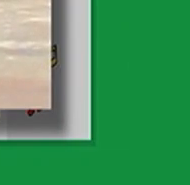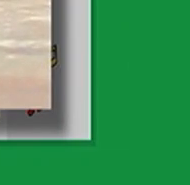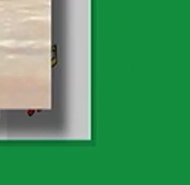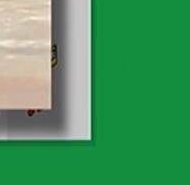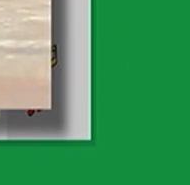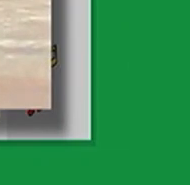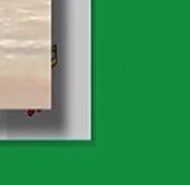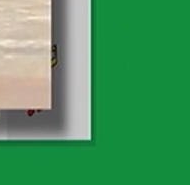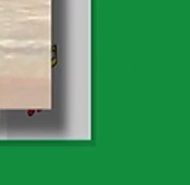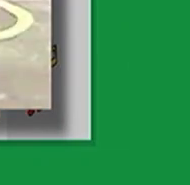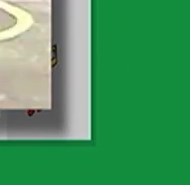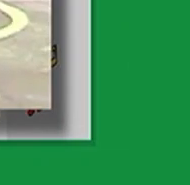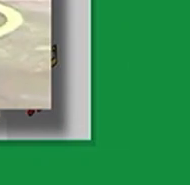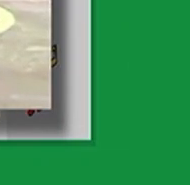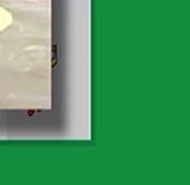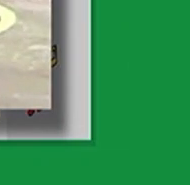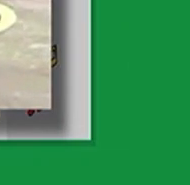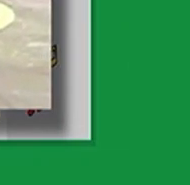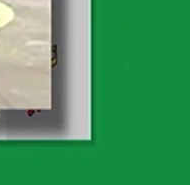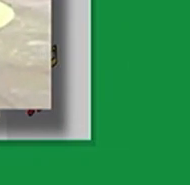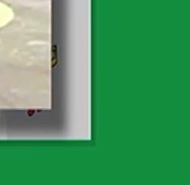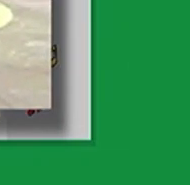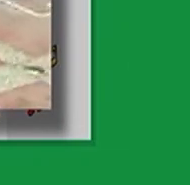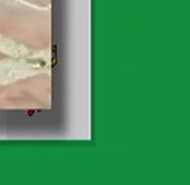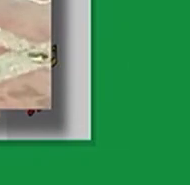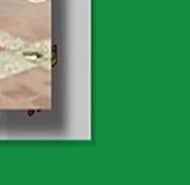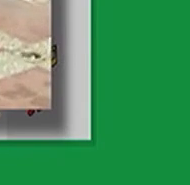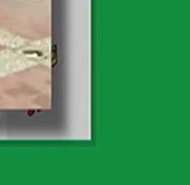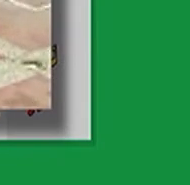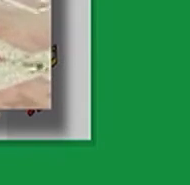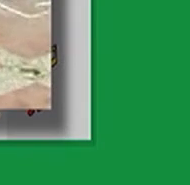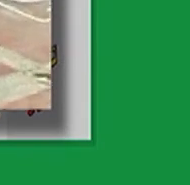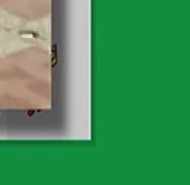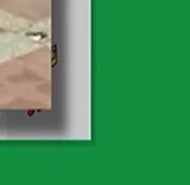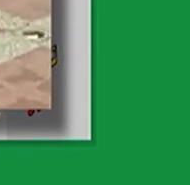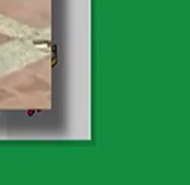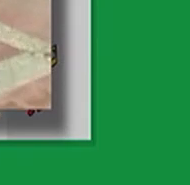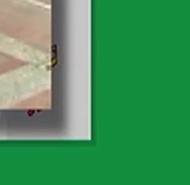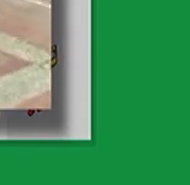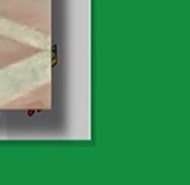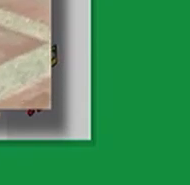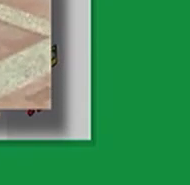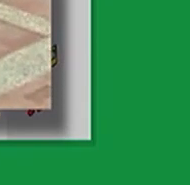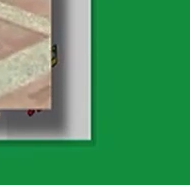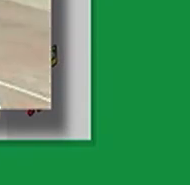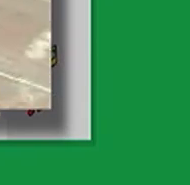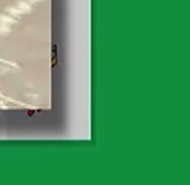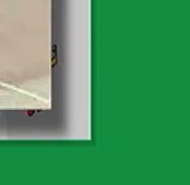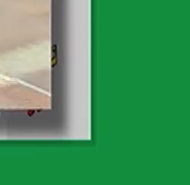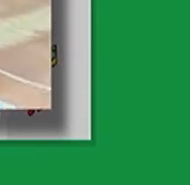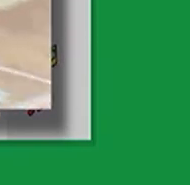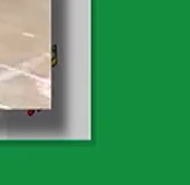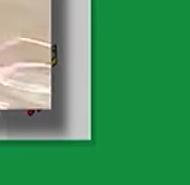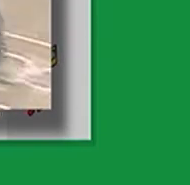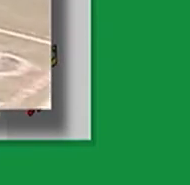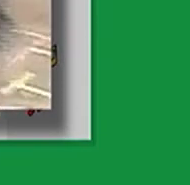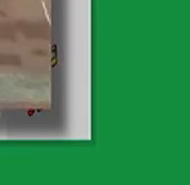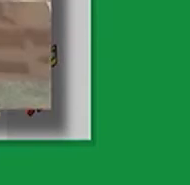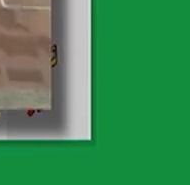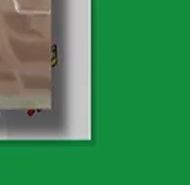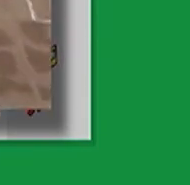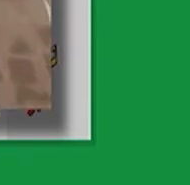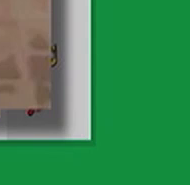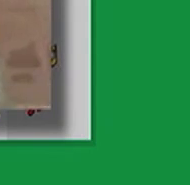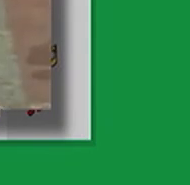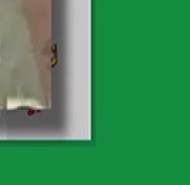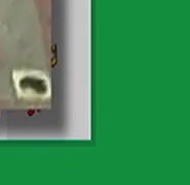poco más acerca de la rayuela, que es un juego tradicional en nuestro país y en todo el mundo. Veremos cómo se hace junto